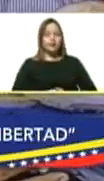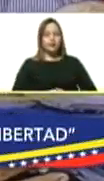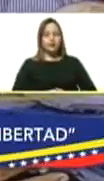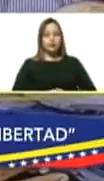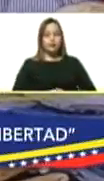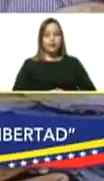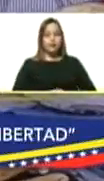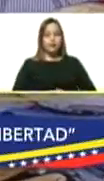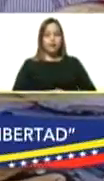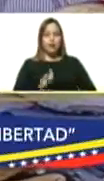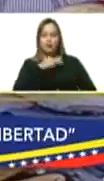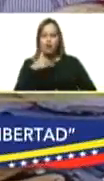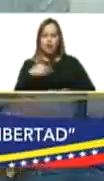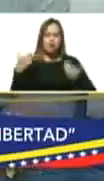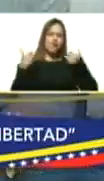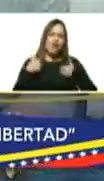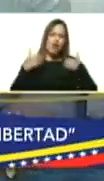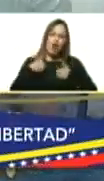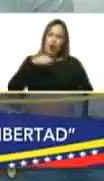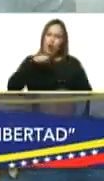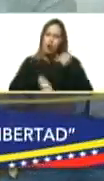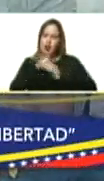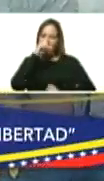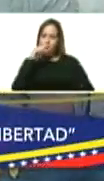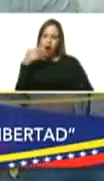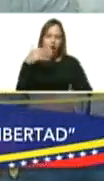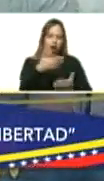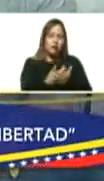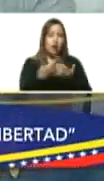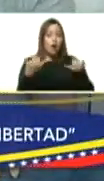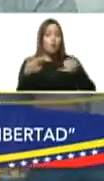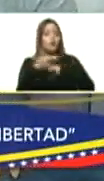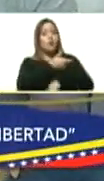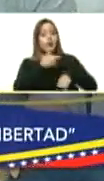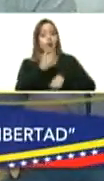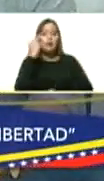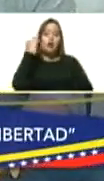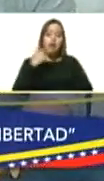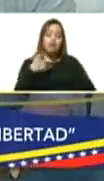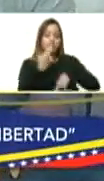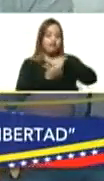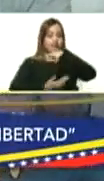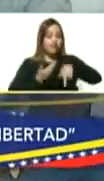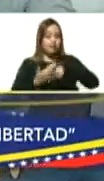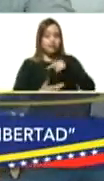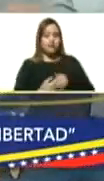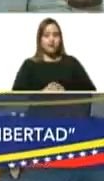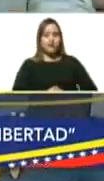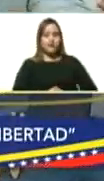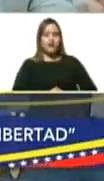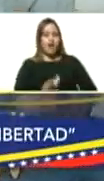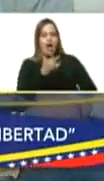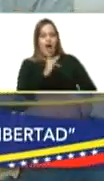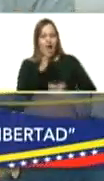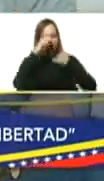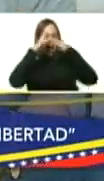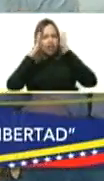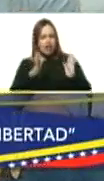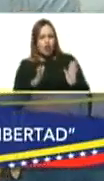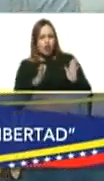hemos sufrido en los últimos tiempos, hemos tenido un gobierno bolivariano, un gobierno revolucionario que ha atendido de